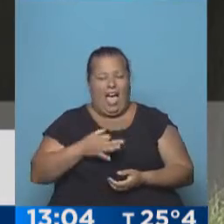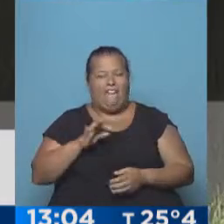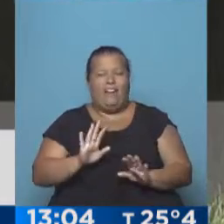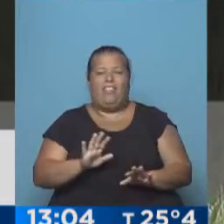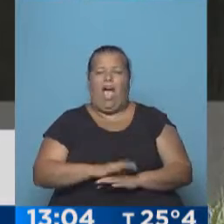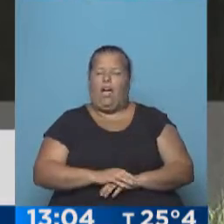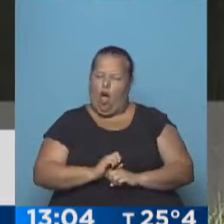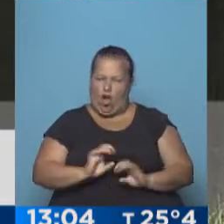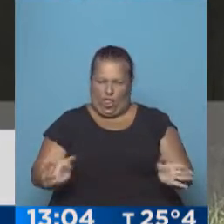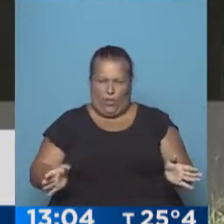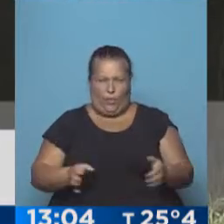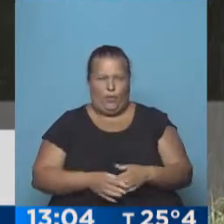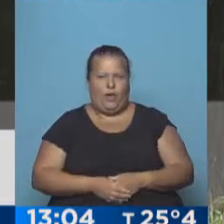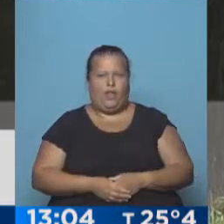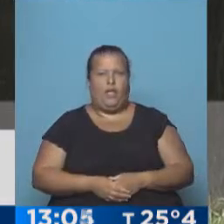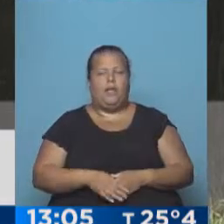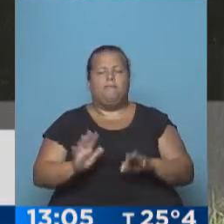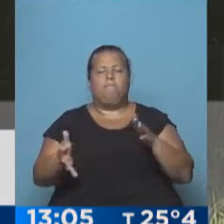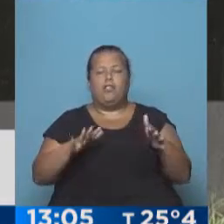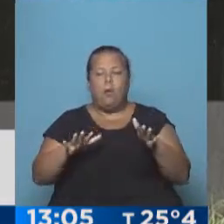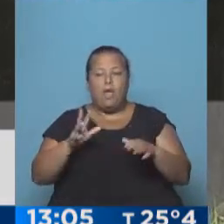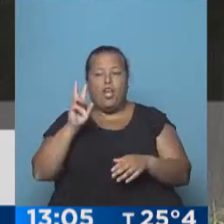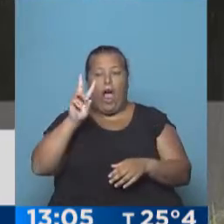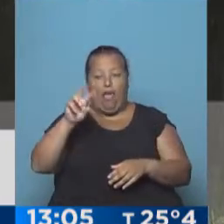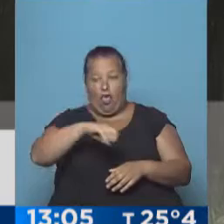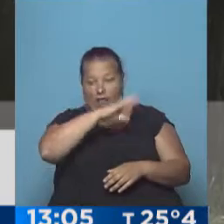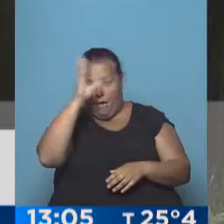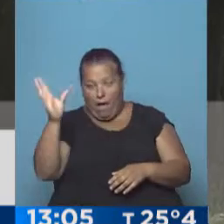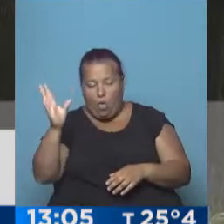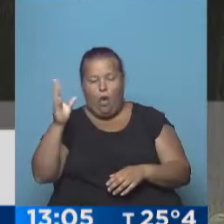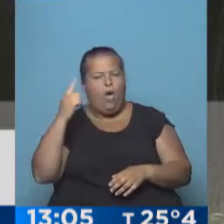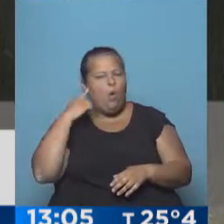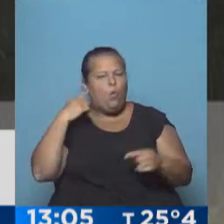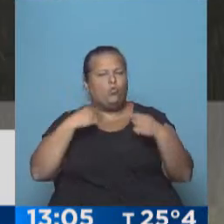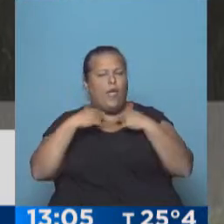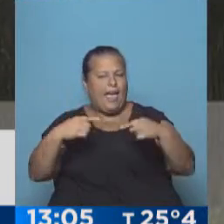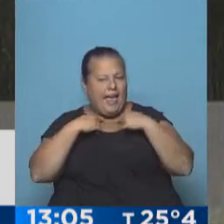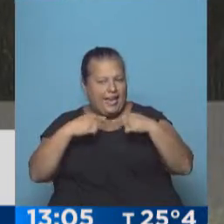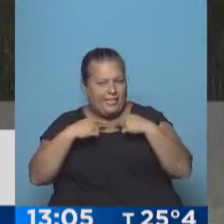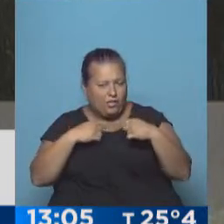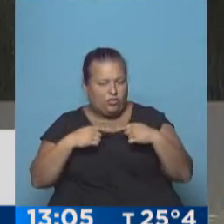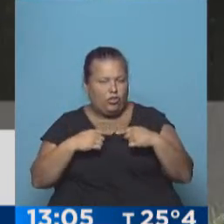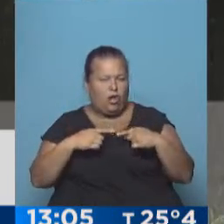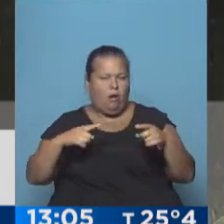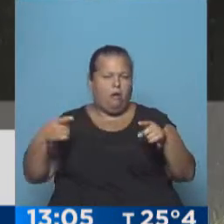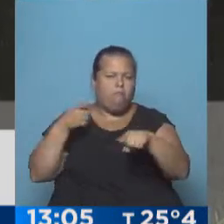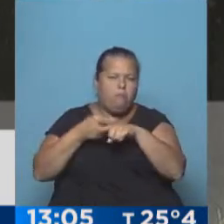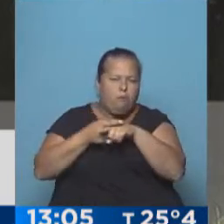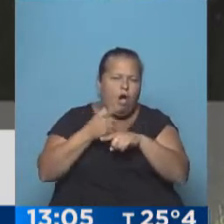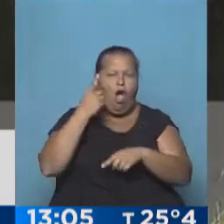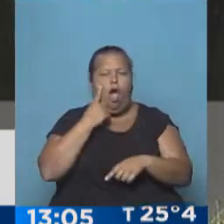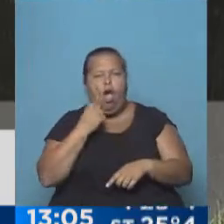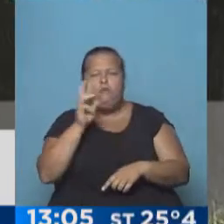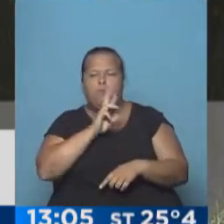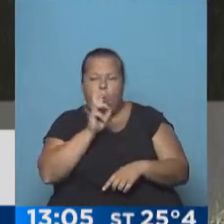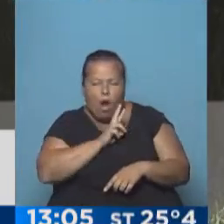muy morboso aproximadamente a las dos de la mañana se habrían escuchado gritos una discusión entre un hombre y